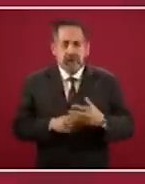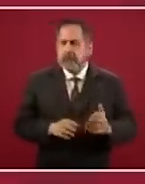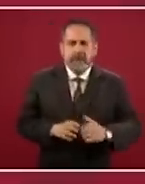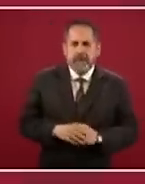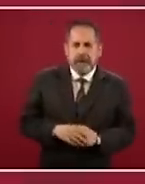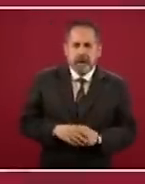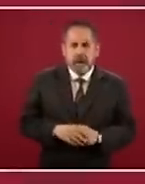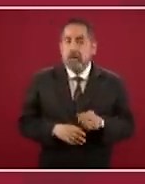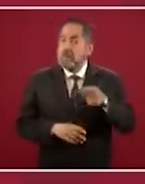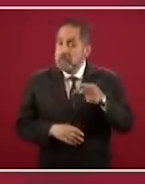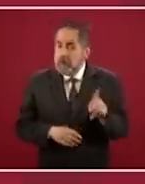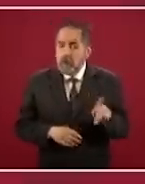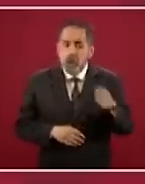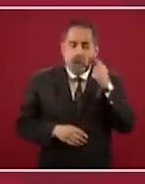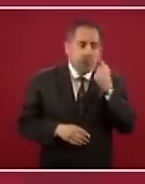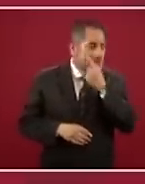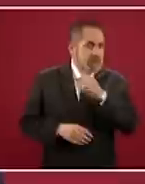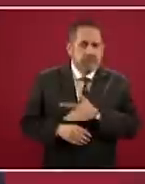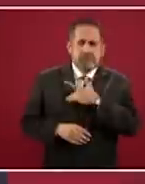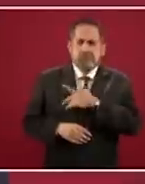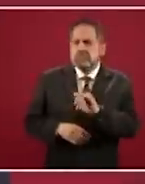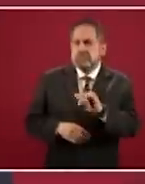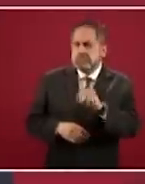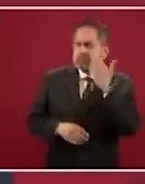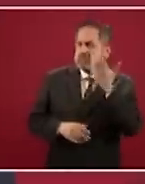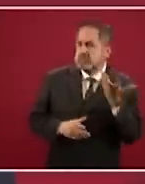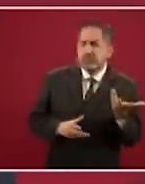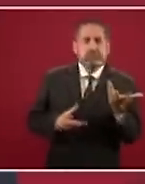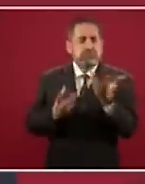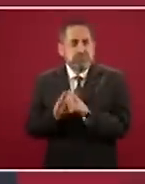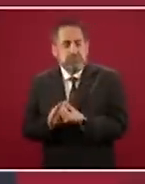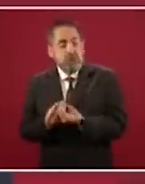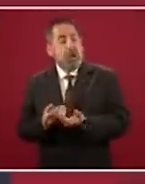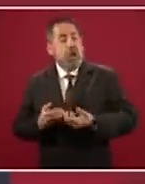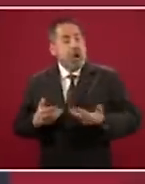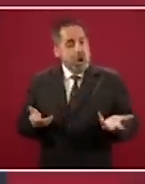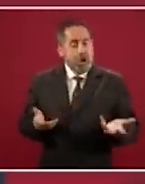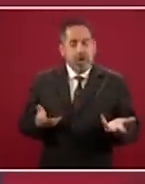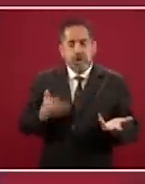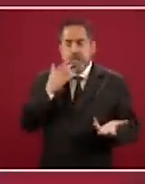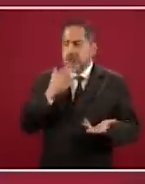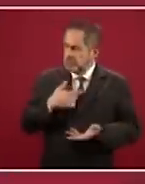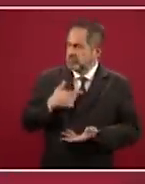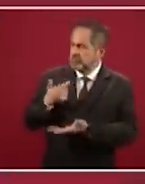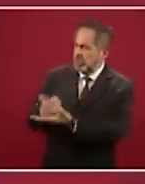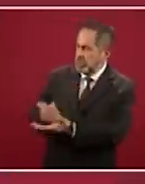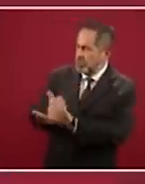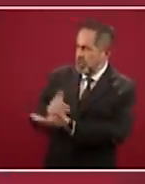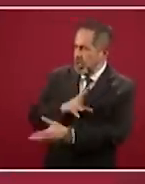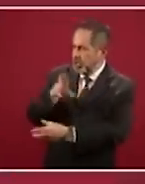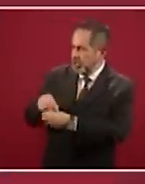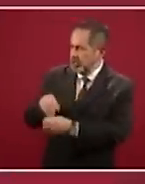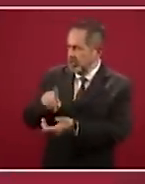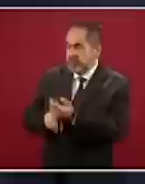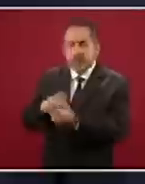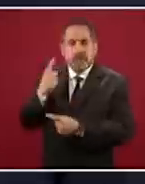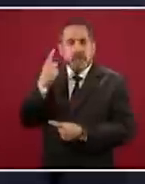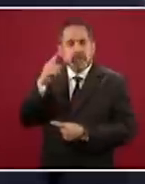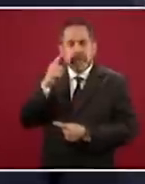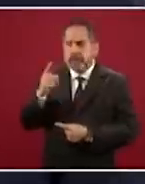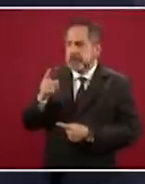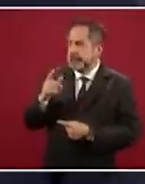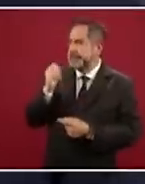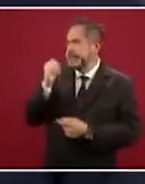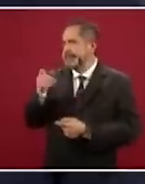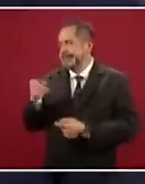eso, ellos participan y deciden ayudar para